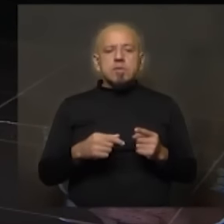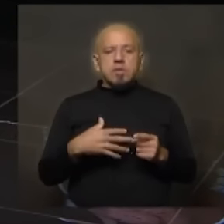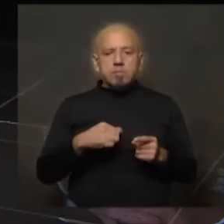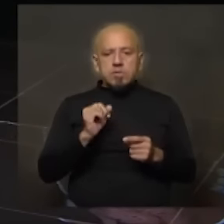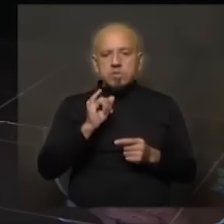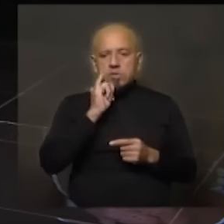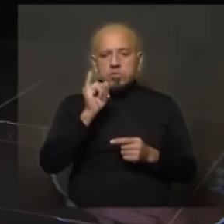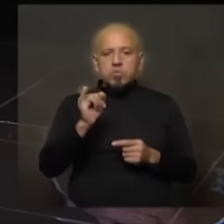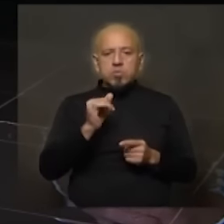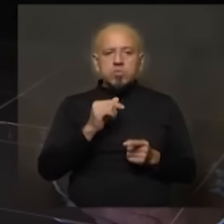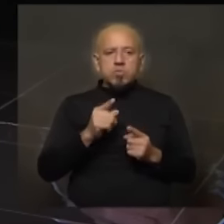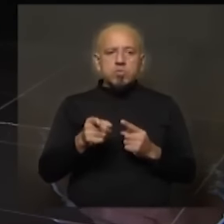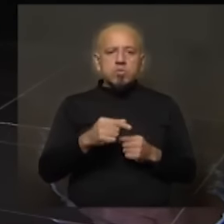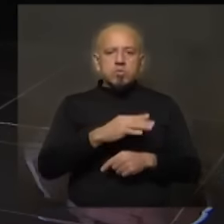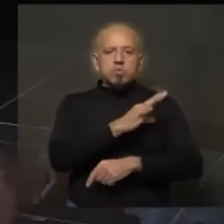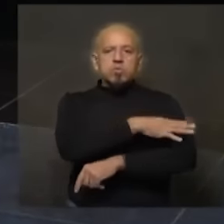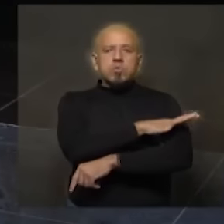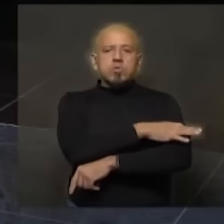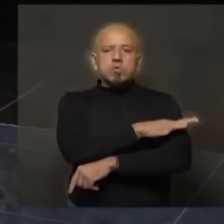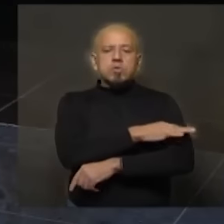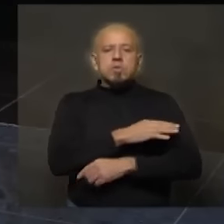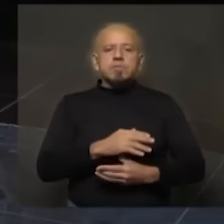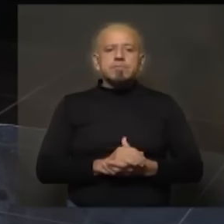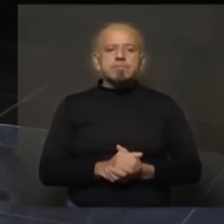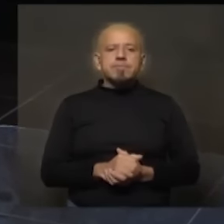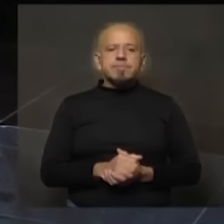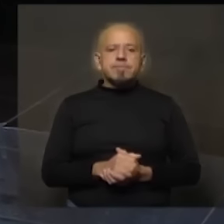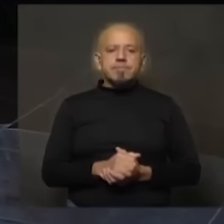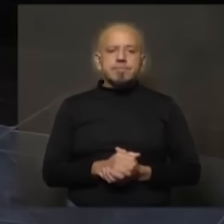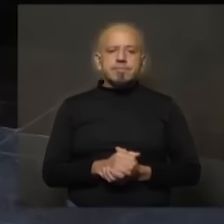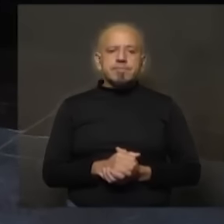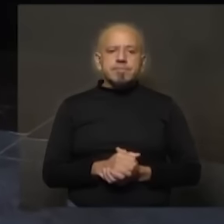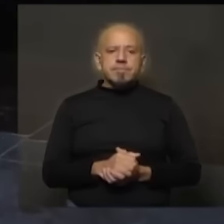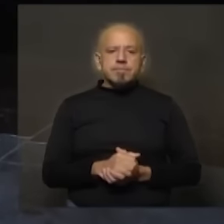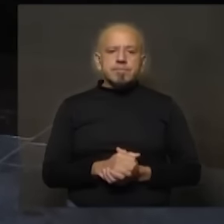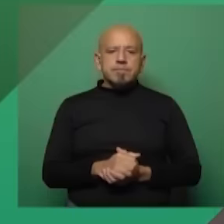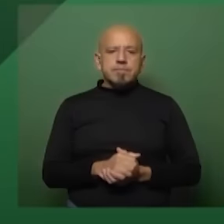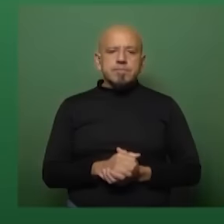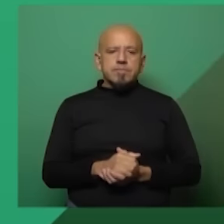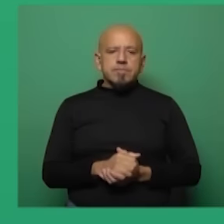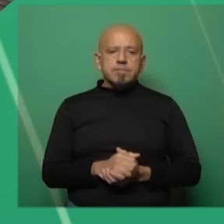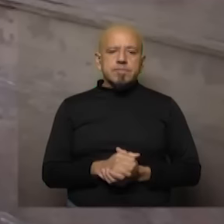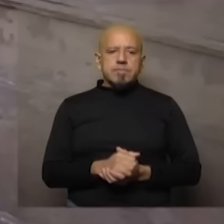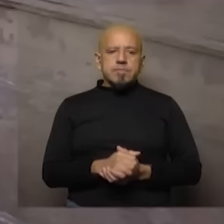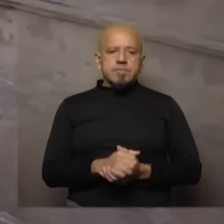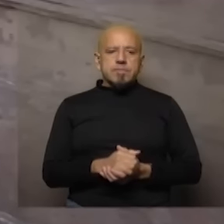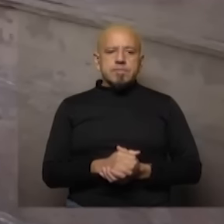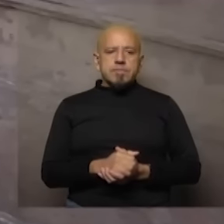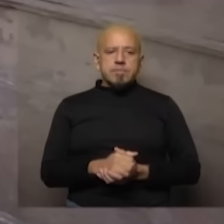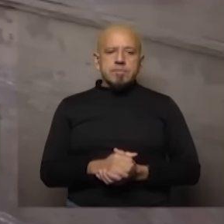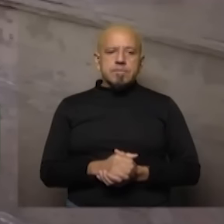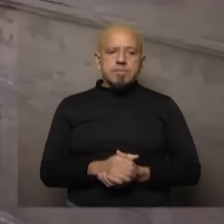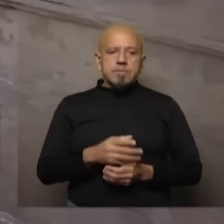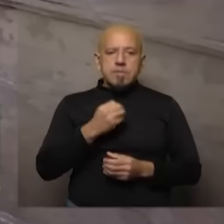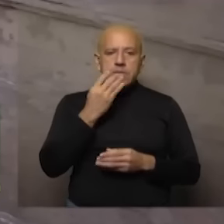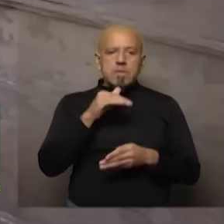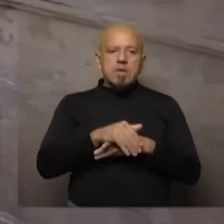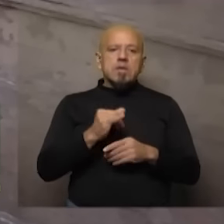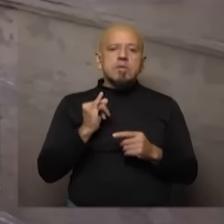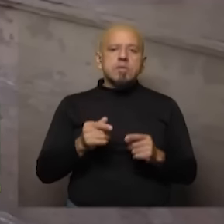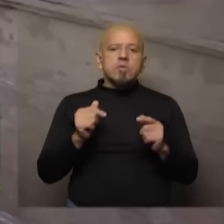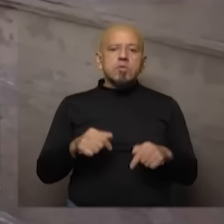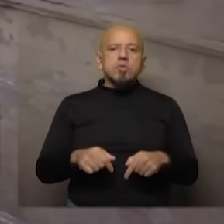presidencial Frente Amplista, Yamandú Orsi. Martín Duarte, ¿cómo andás? Martín, Natalia, buenas tardes para ustedes. En la